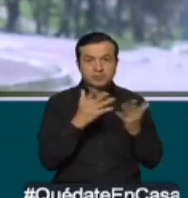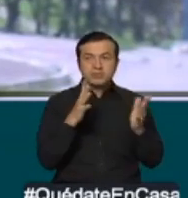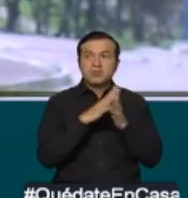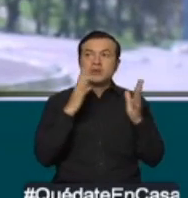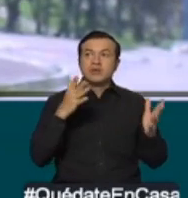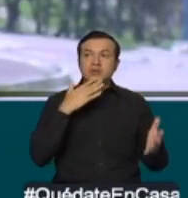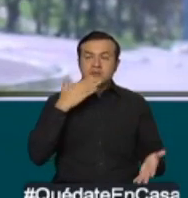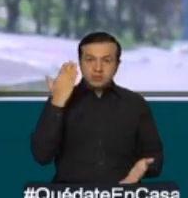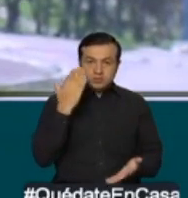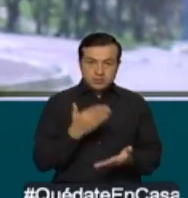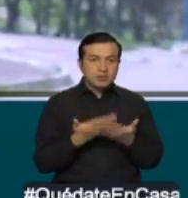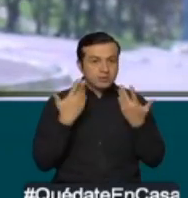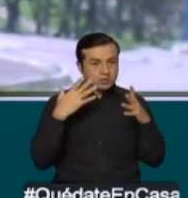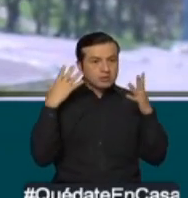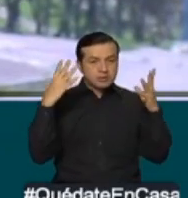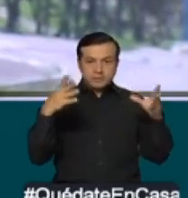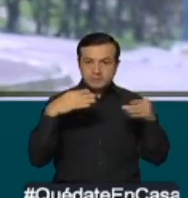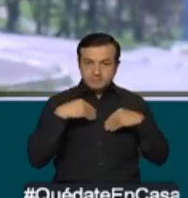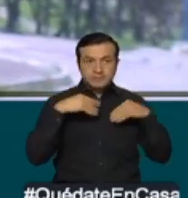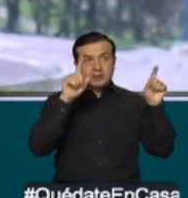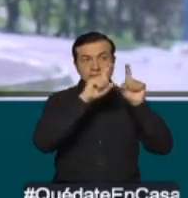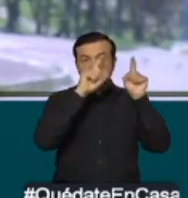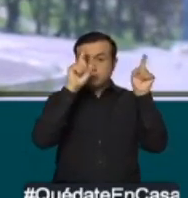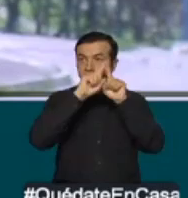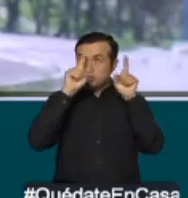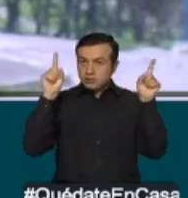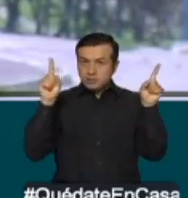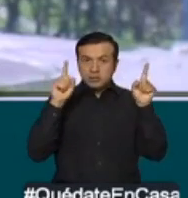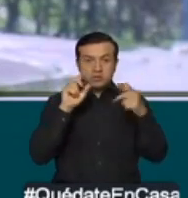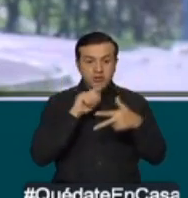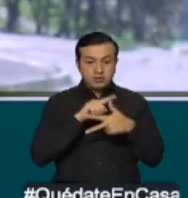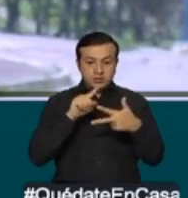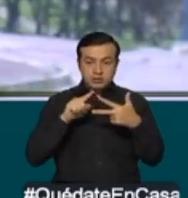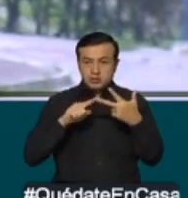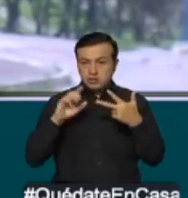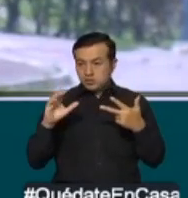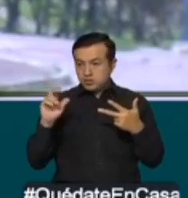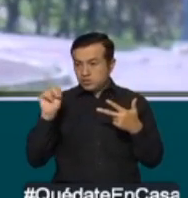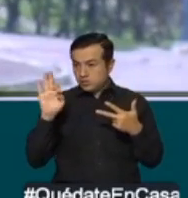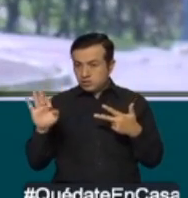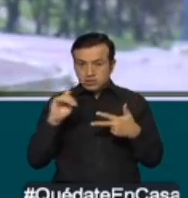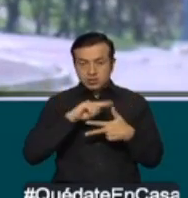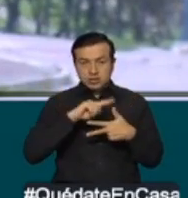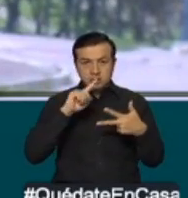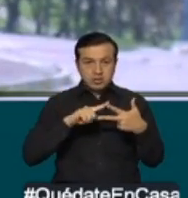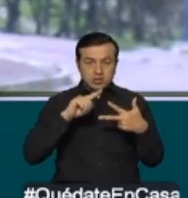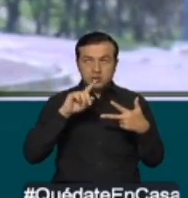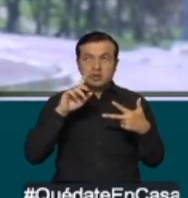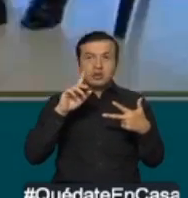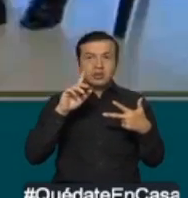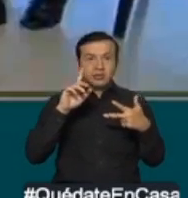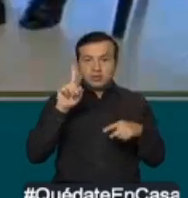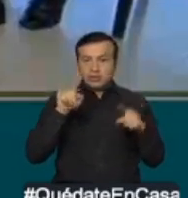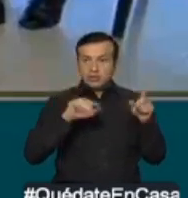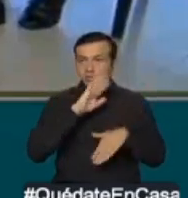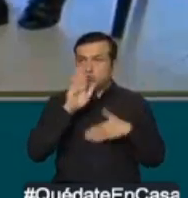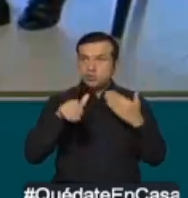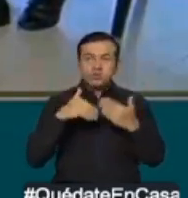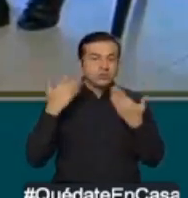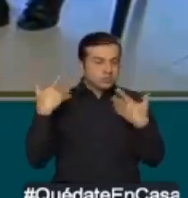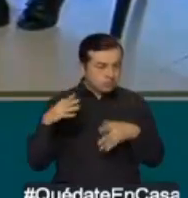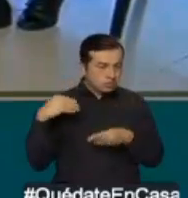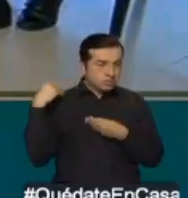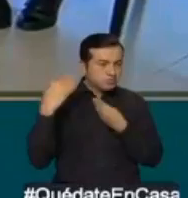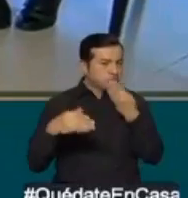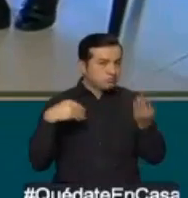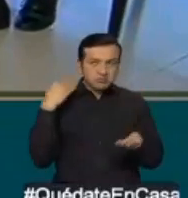hacemos más bien que han acogido las operadoras tanto las tres operadoras grandes otros de internet porque hay una aceptación de esa aceptación